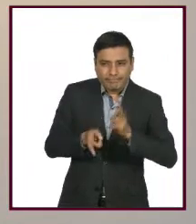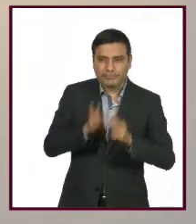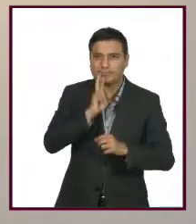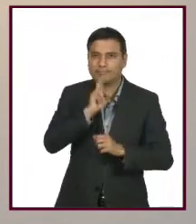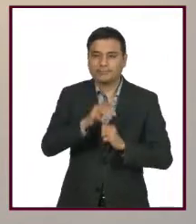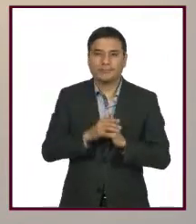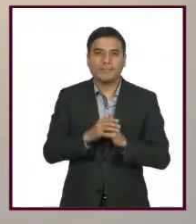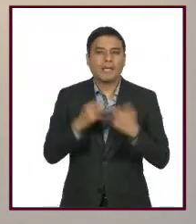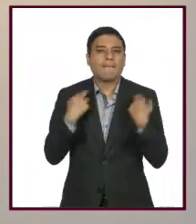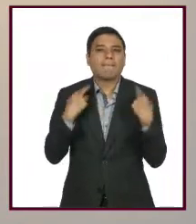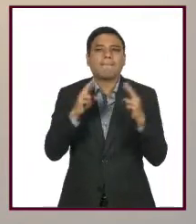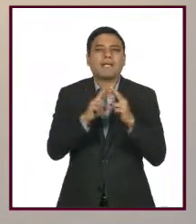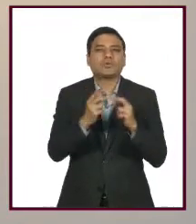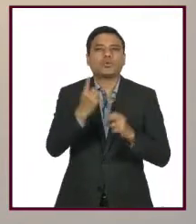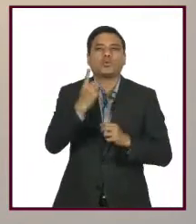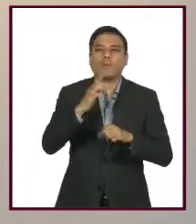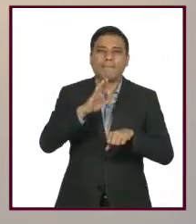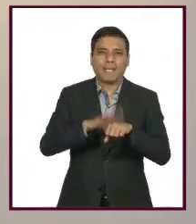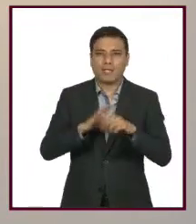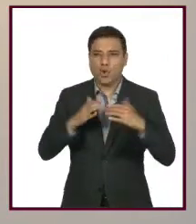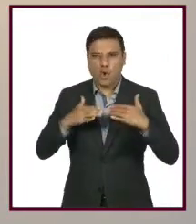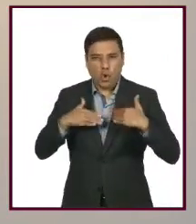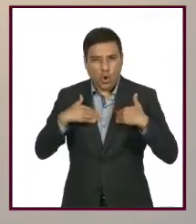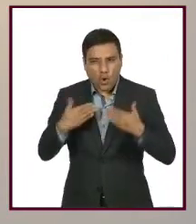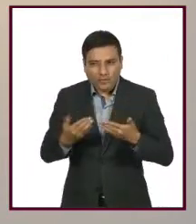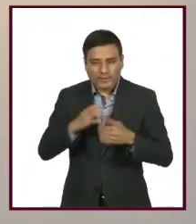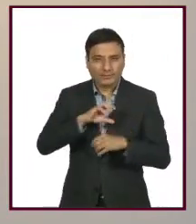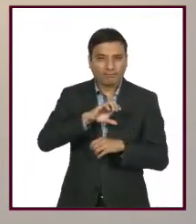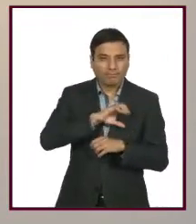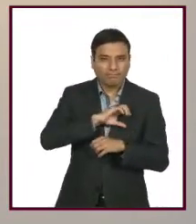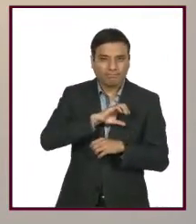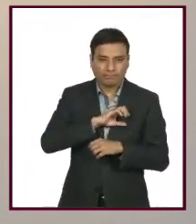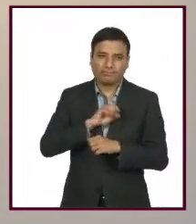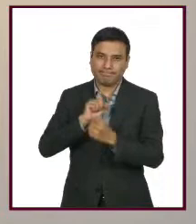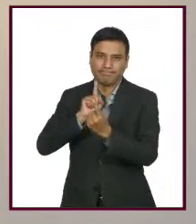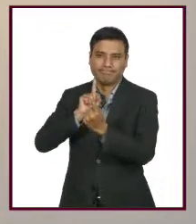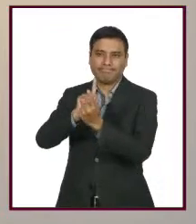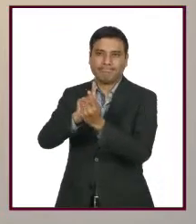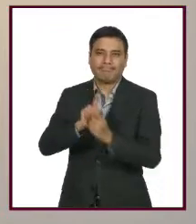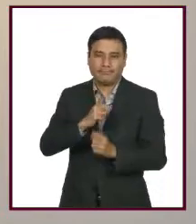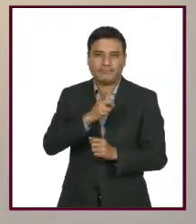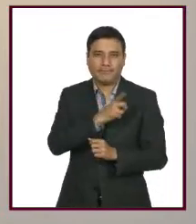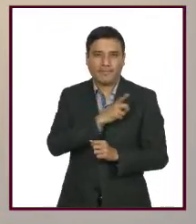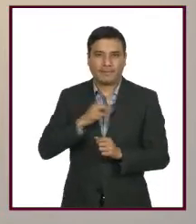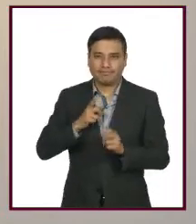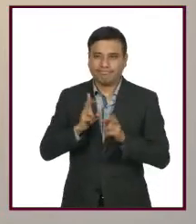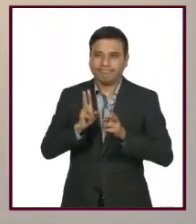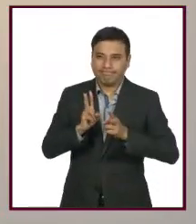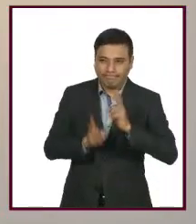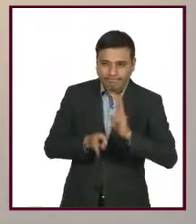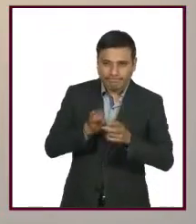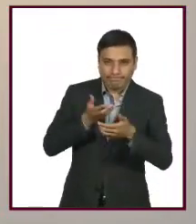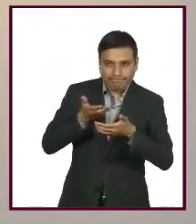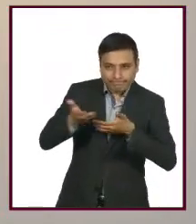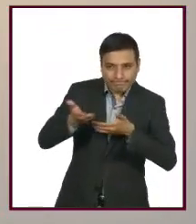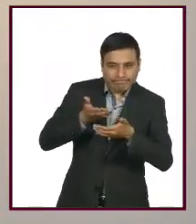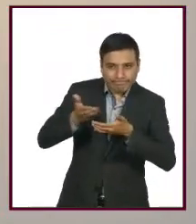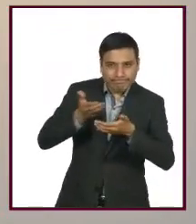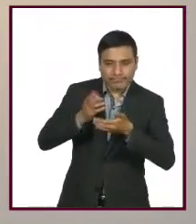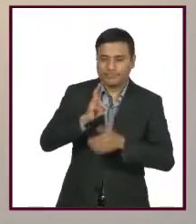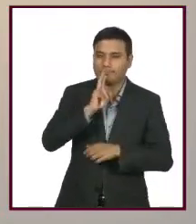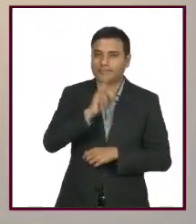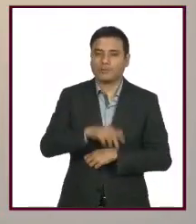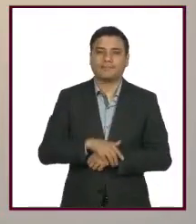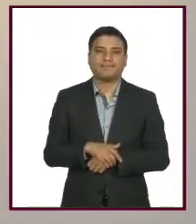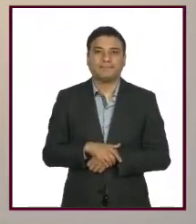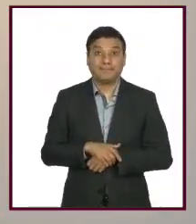mayor confianza o que tenga mayor relación con este menor, y poder generar esta relación de confianza.